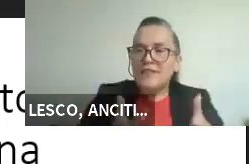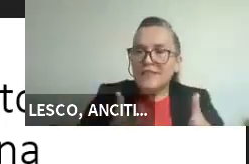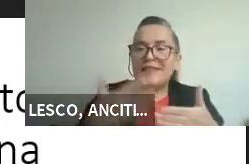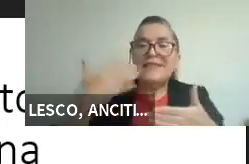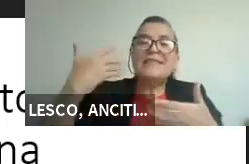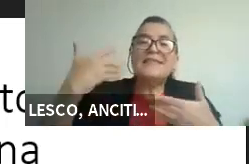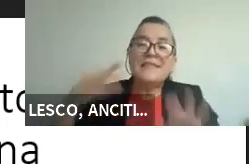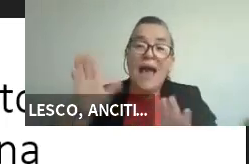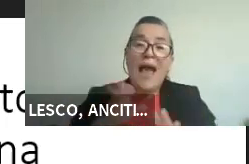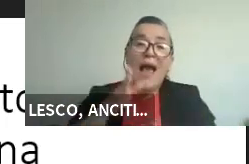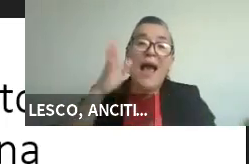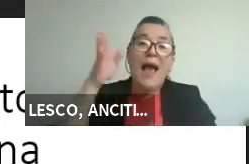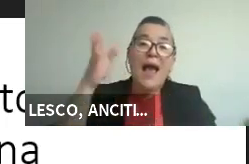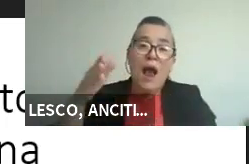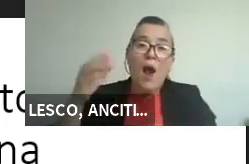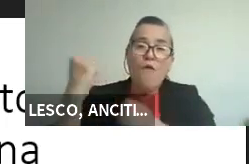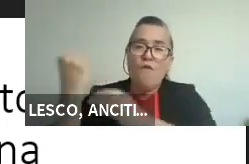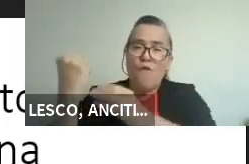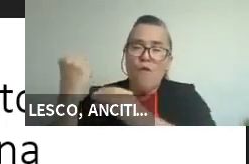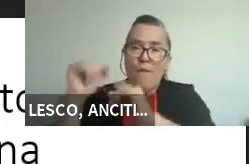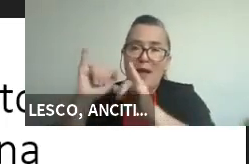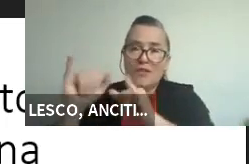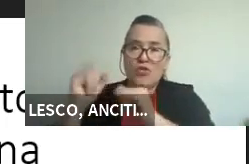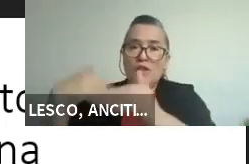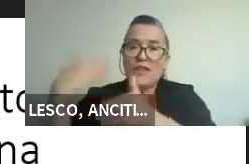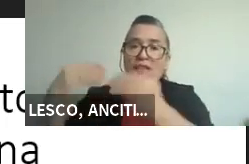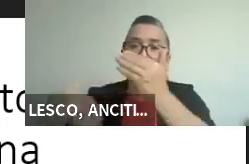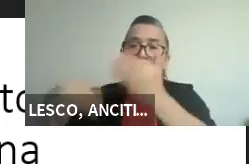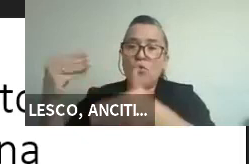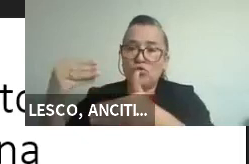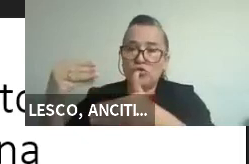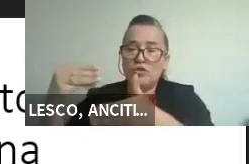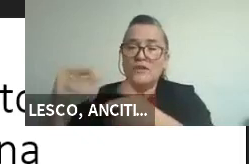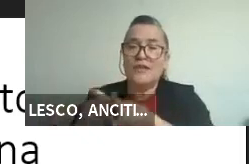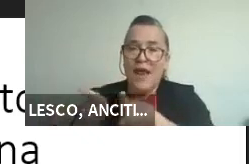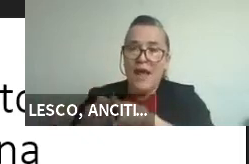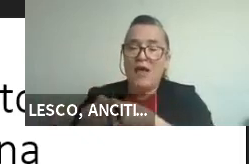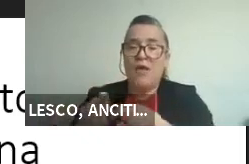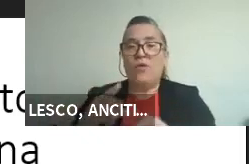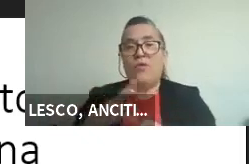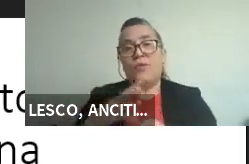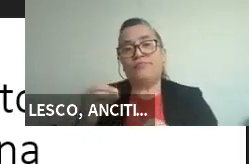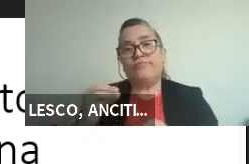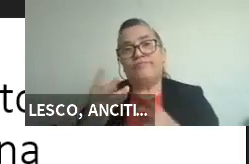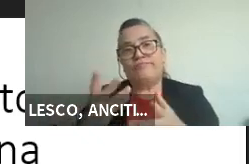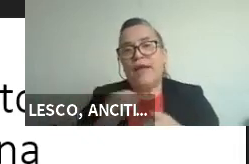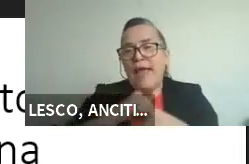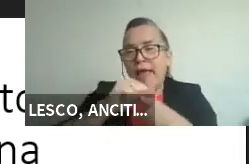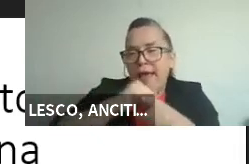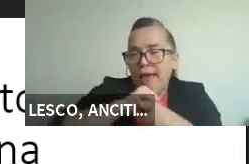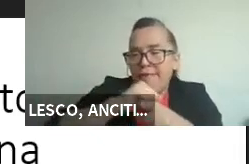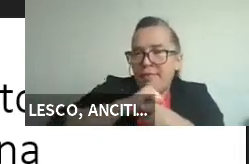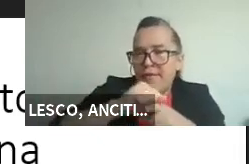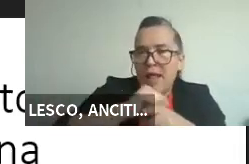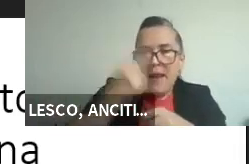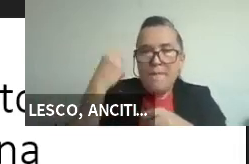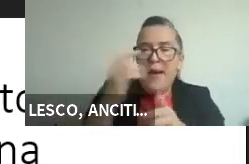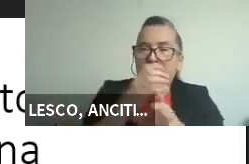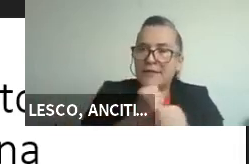hayan tenido una fuerte formación de posgrado y que hayan tenido entonces una es un entrenamiento para realizar